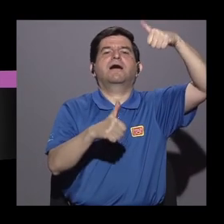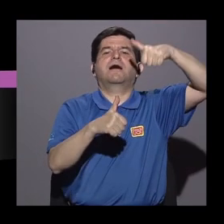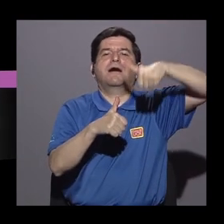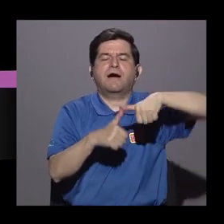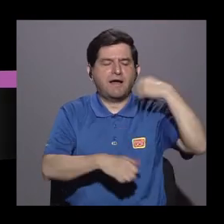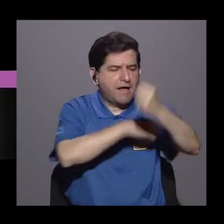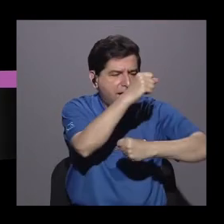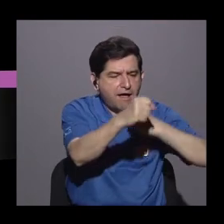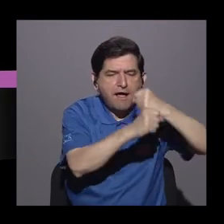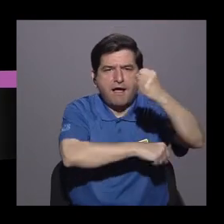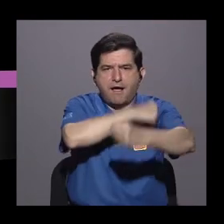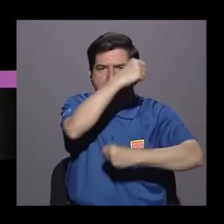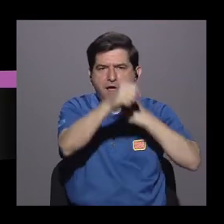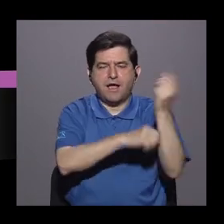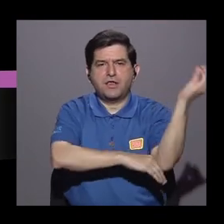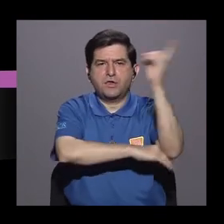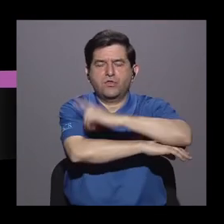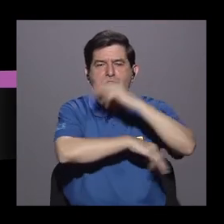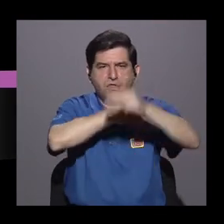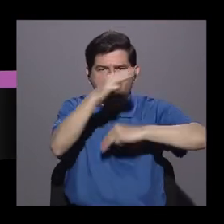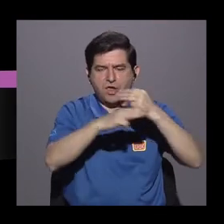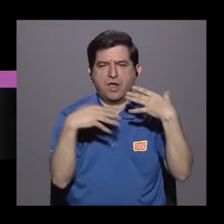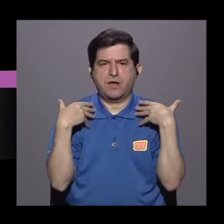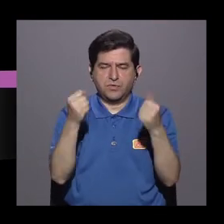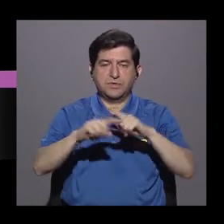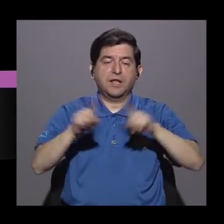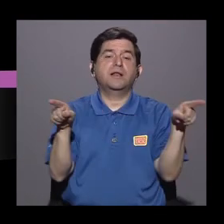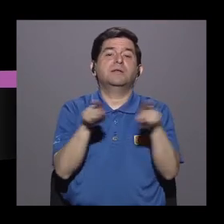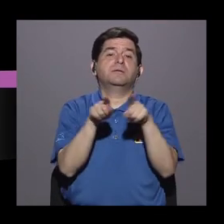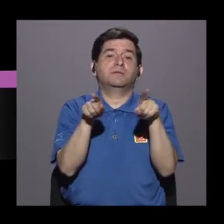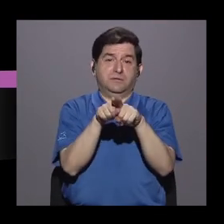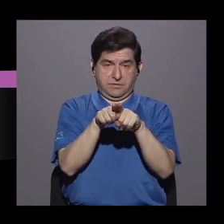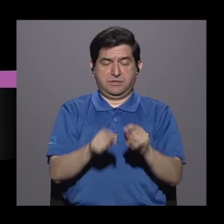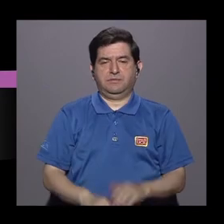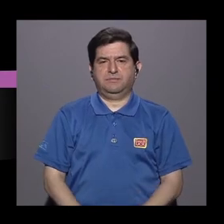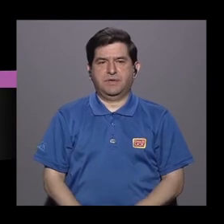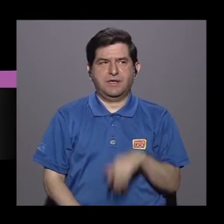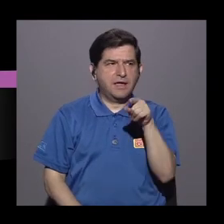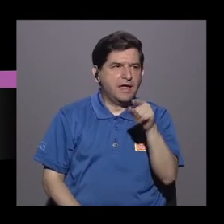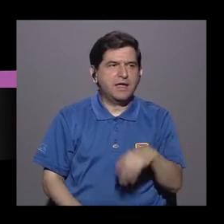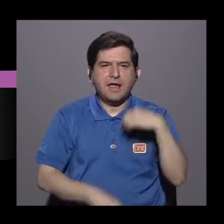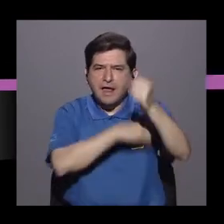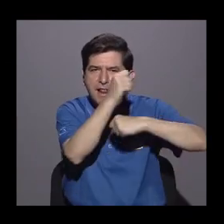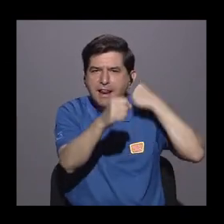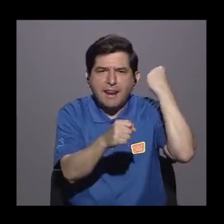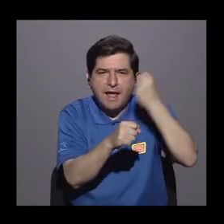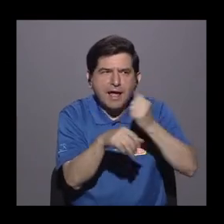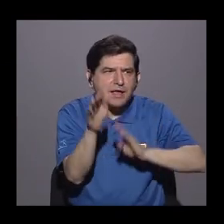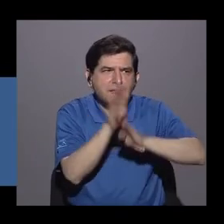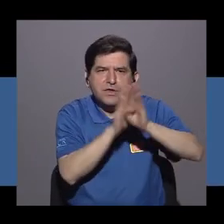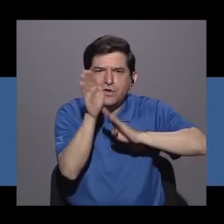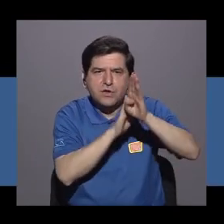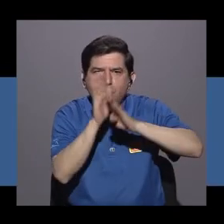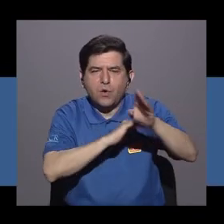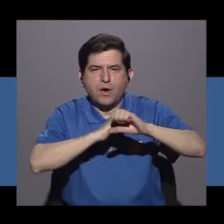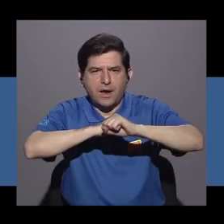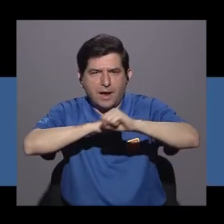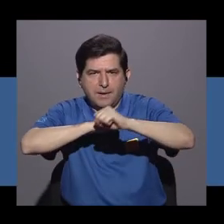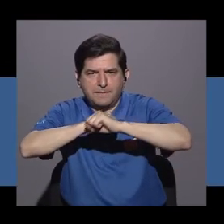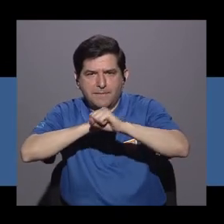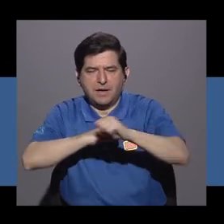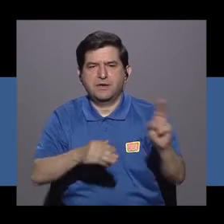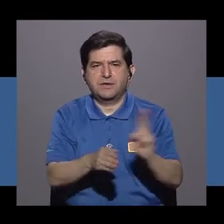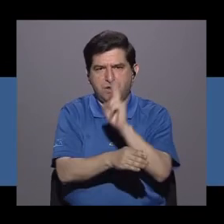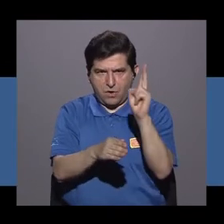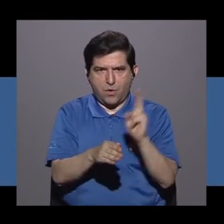conmemoren cada año el Día Mundial de la Salud, pero que también en el transcurso de ese año desarrollen